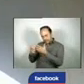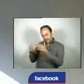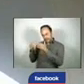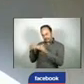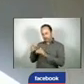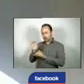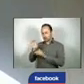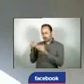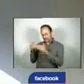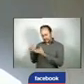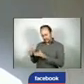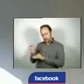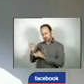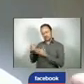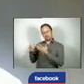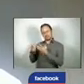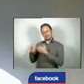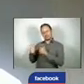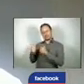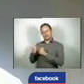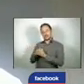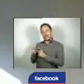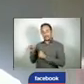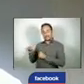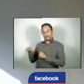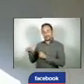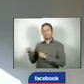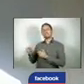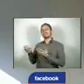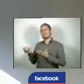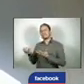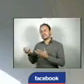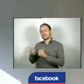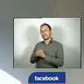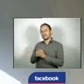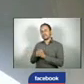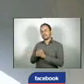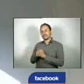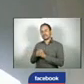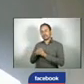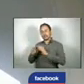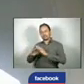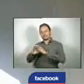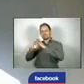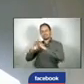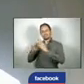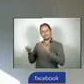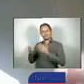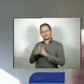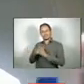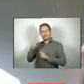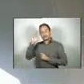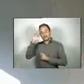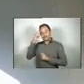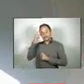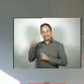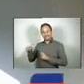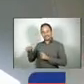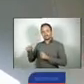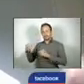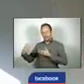mutaciones en la espícula, las cuales le dan cierto grado de gravedad, es decir, afecta